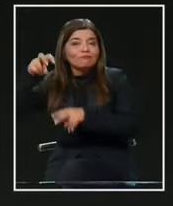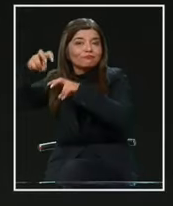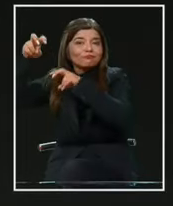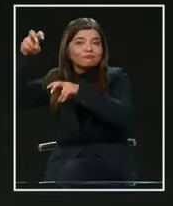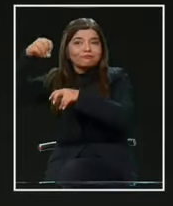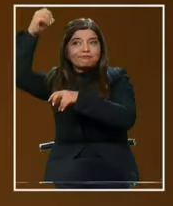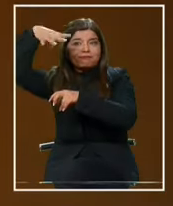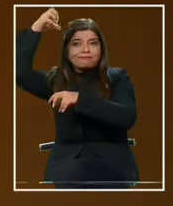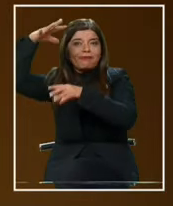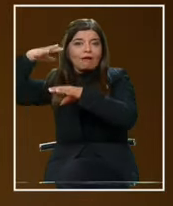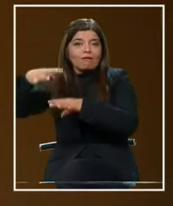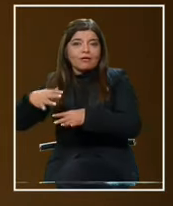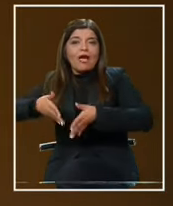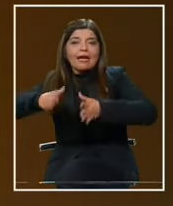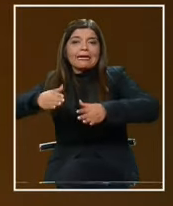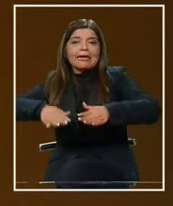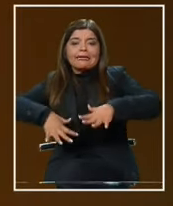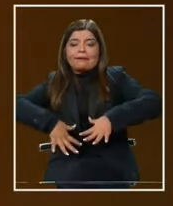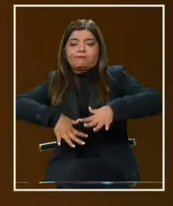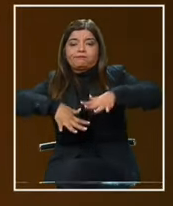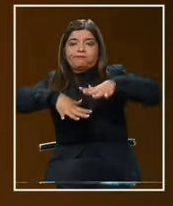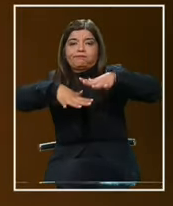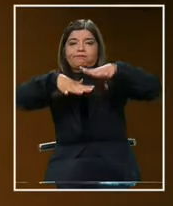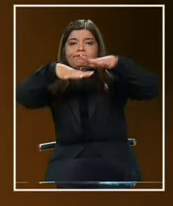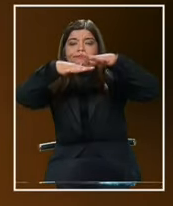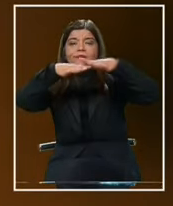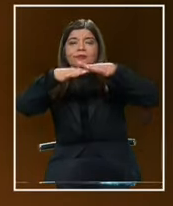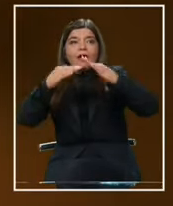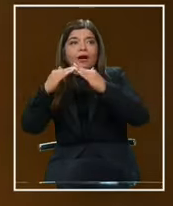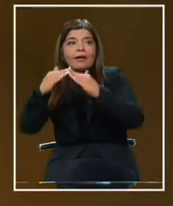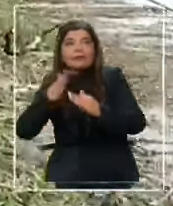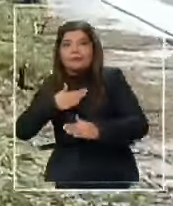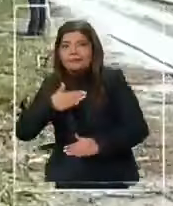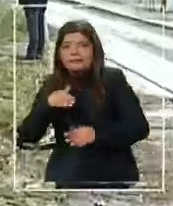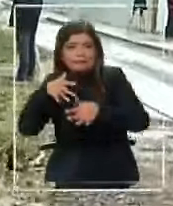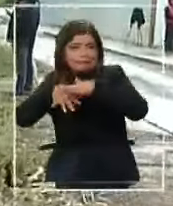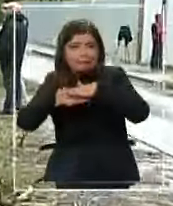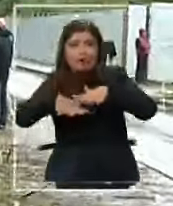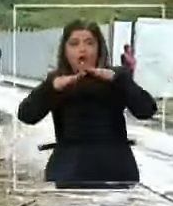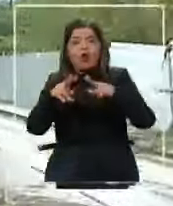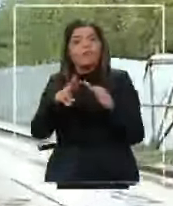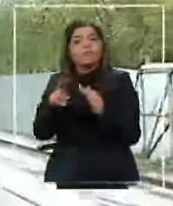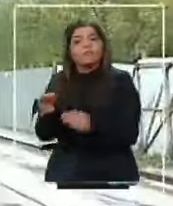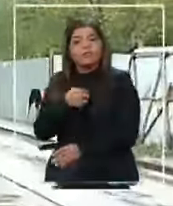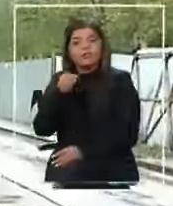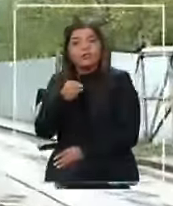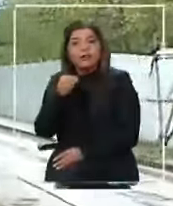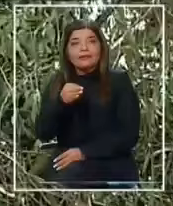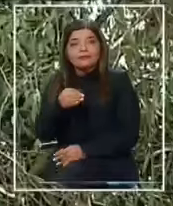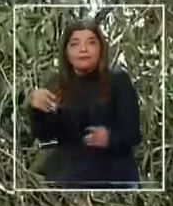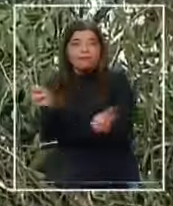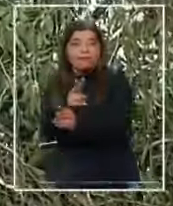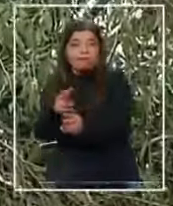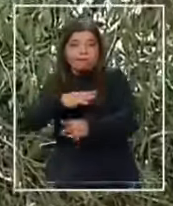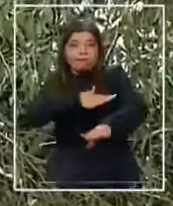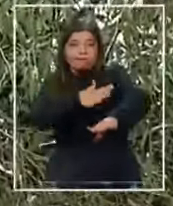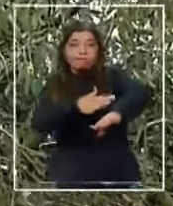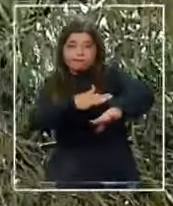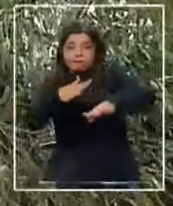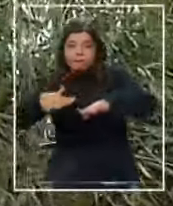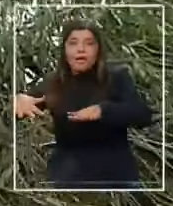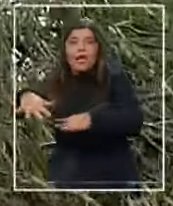anegaron. ¡Ay, mira, amiga, me estoy inundando! ¡Se me está llenando mi casa con agua! Los vecinos dicen que una tromba marina pasó por Penco,